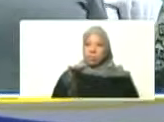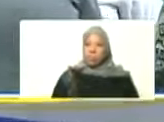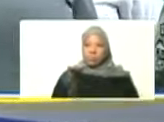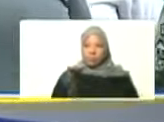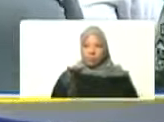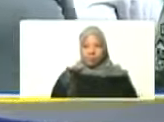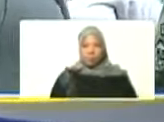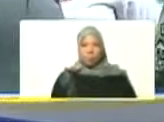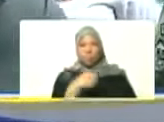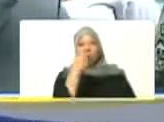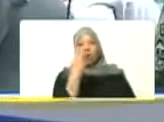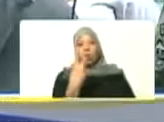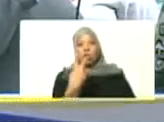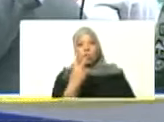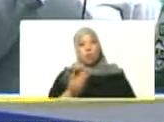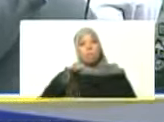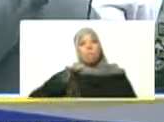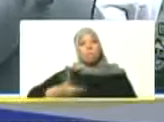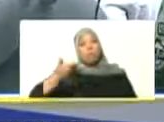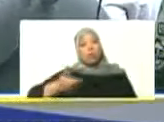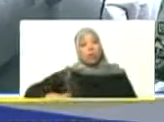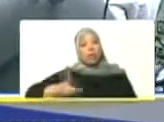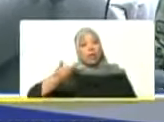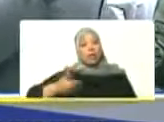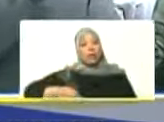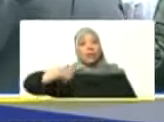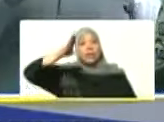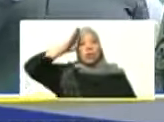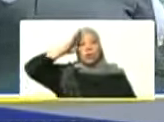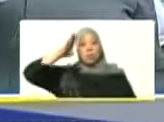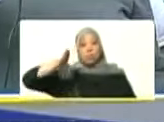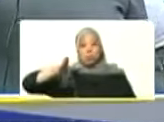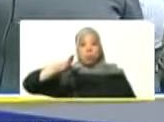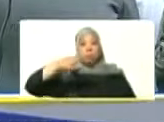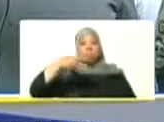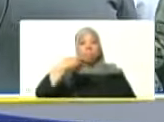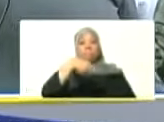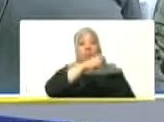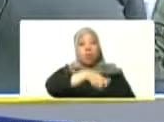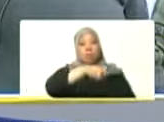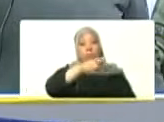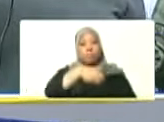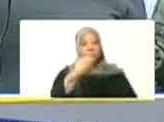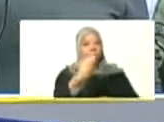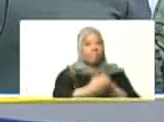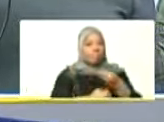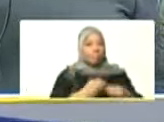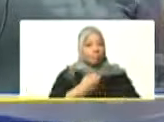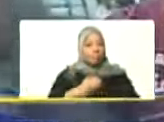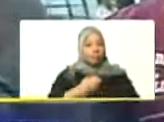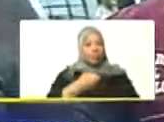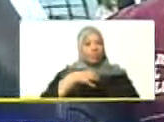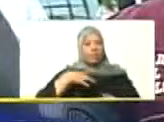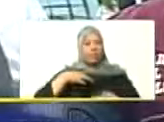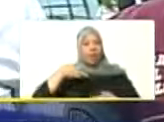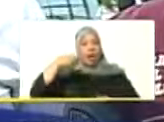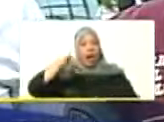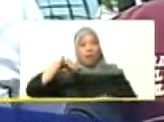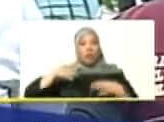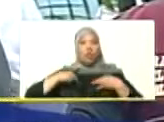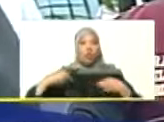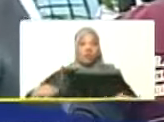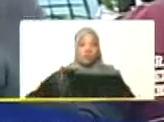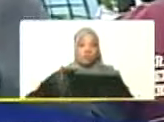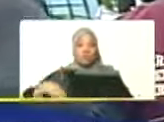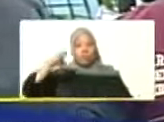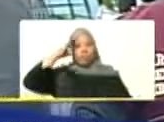los dos poderes, el poder creador del pueblo uniformado y el poder